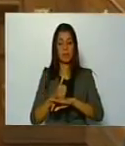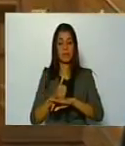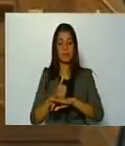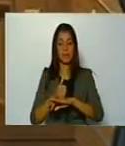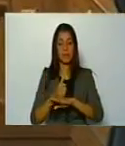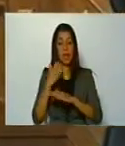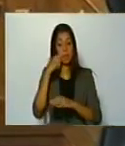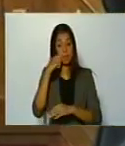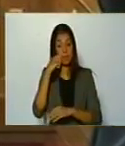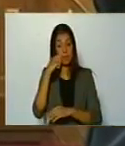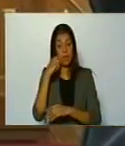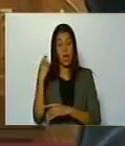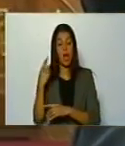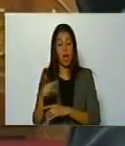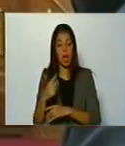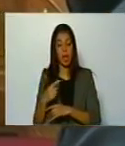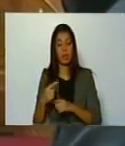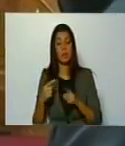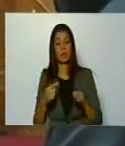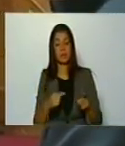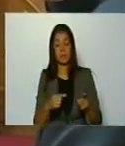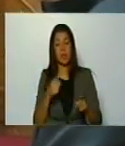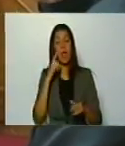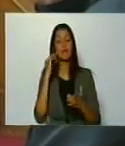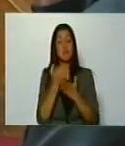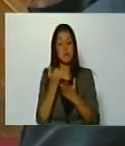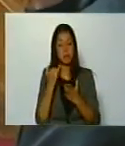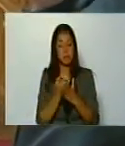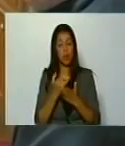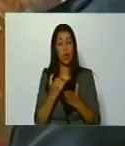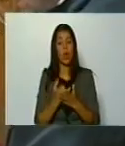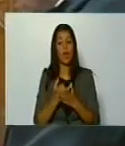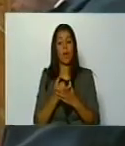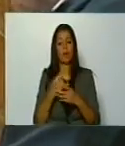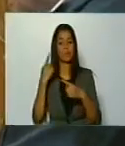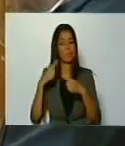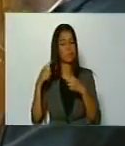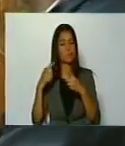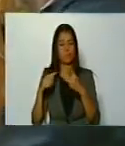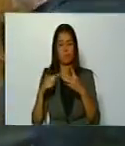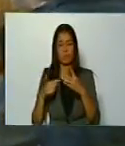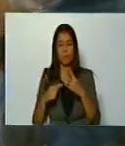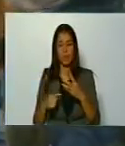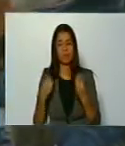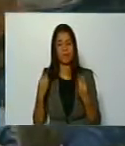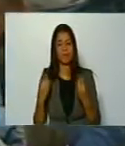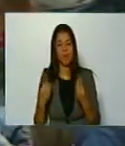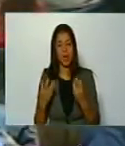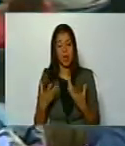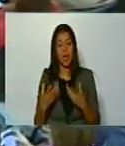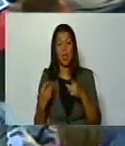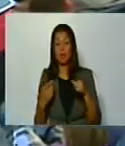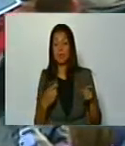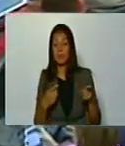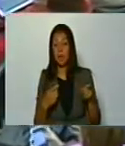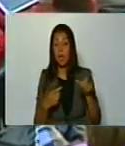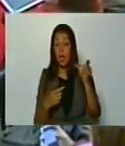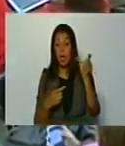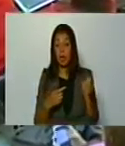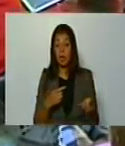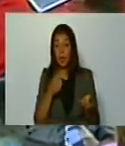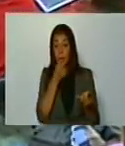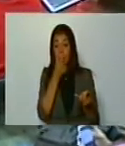la existencia de medios de prueba suficientes para considerar que el ciudadano